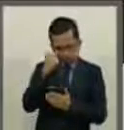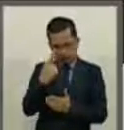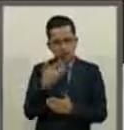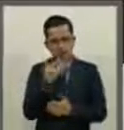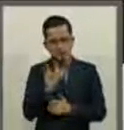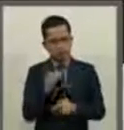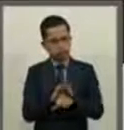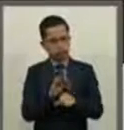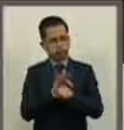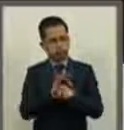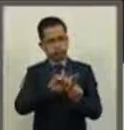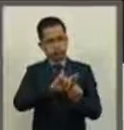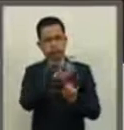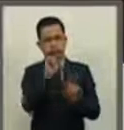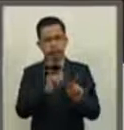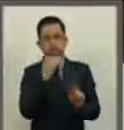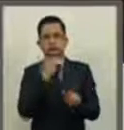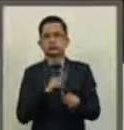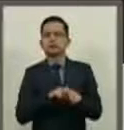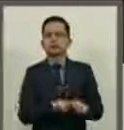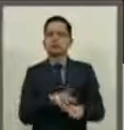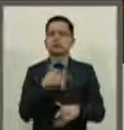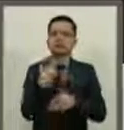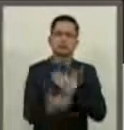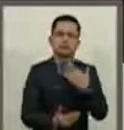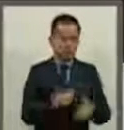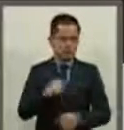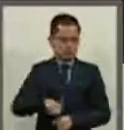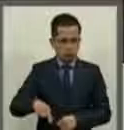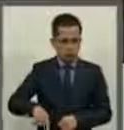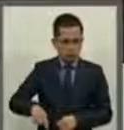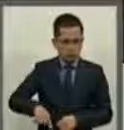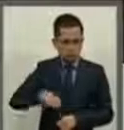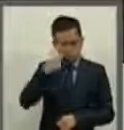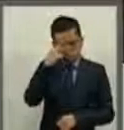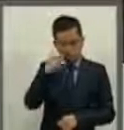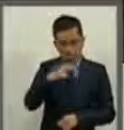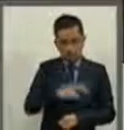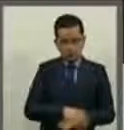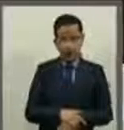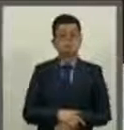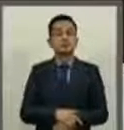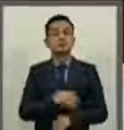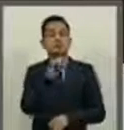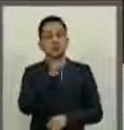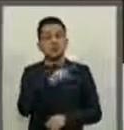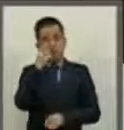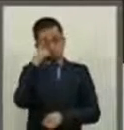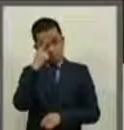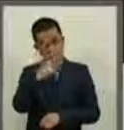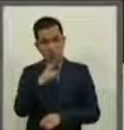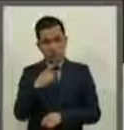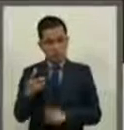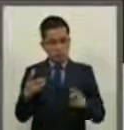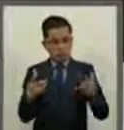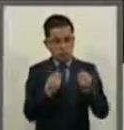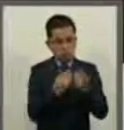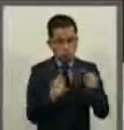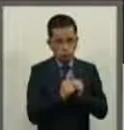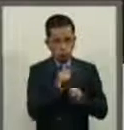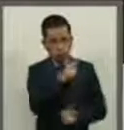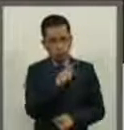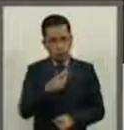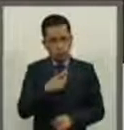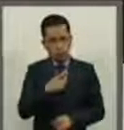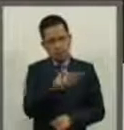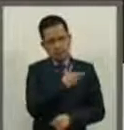la permanencia del Estado mexicano, así como contribuir en lo que corresponda al Ejecutivo de la